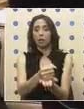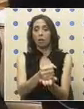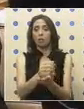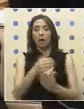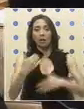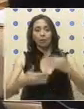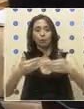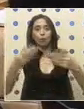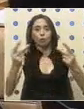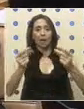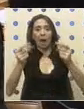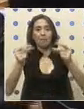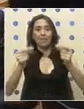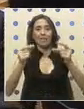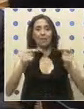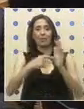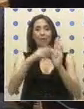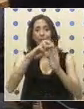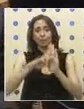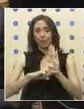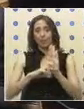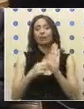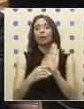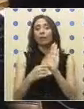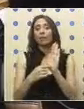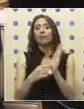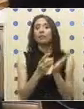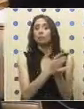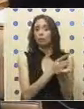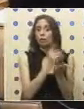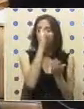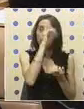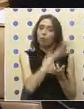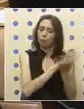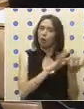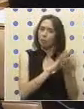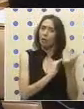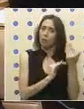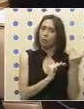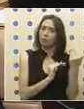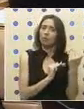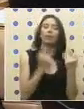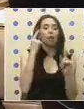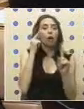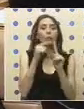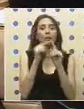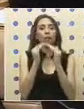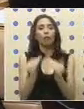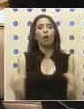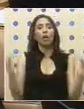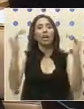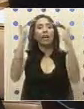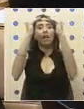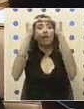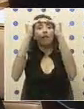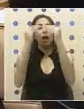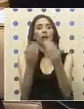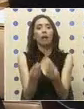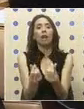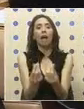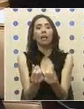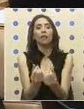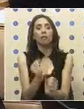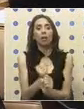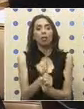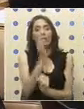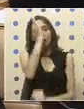marcha acelerada de este proyecto, porque yo creo que este proyecto es parte de un diseño más complejo que tiene que por objeto elevar sustantivamente los estándares de la calidad de función